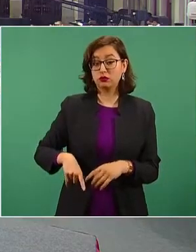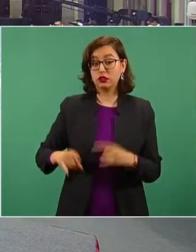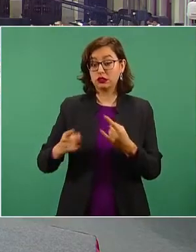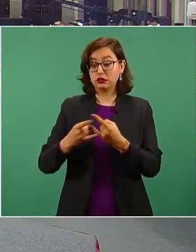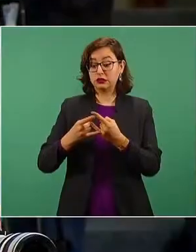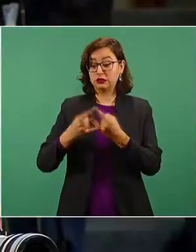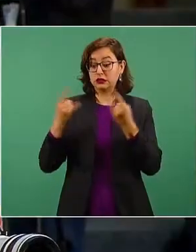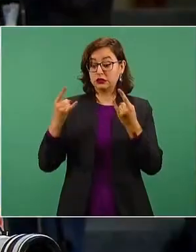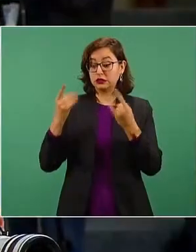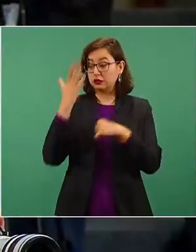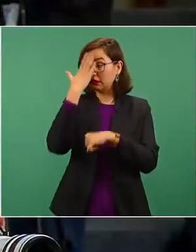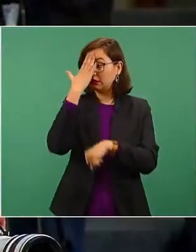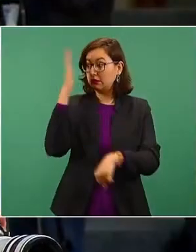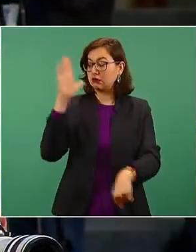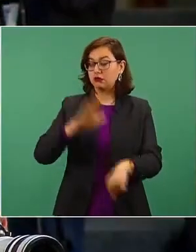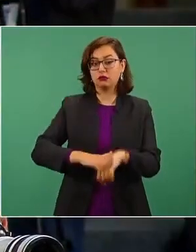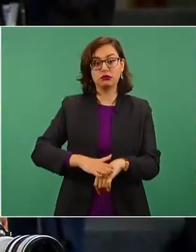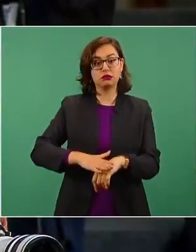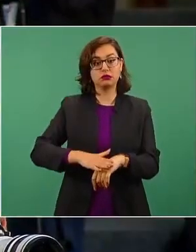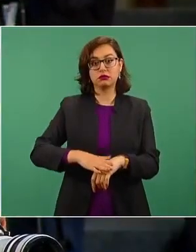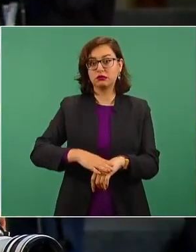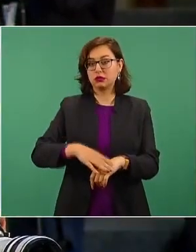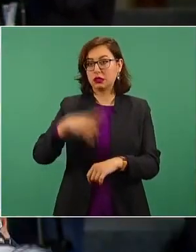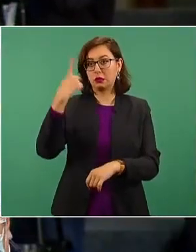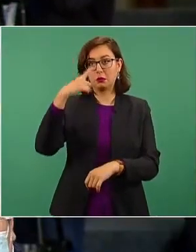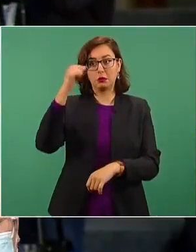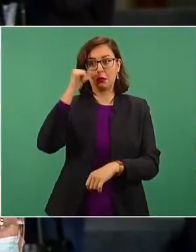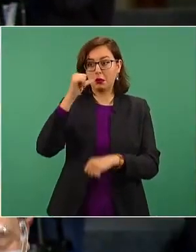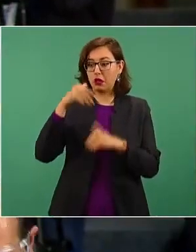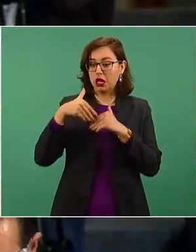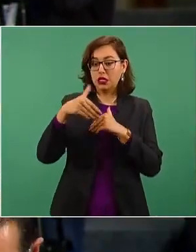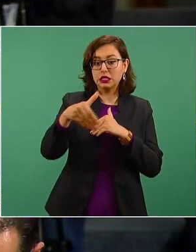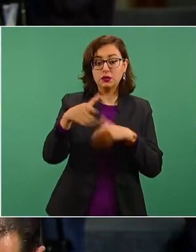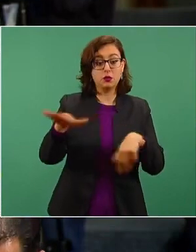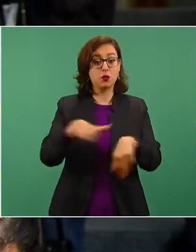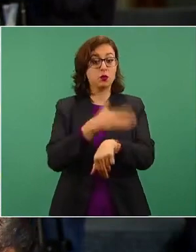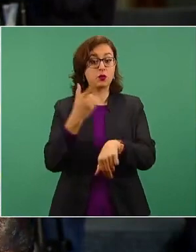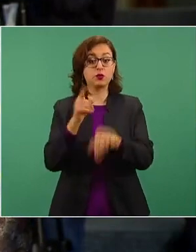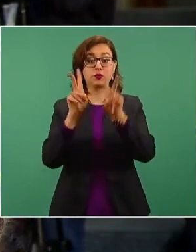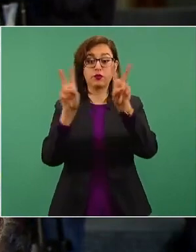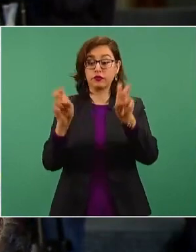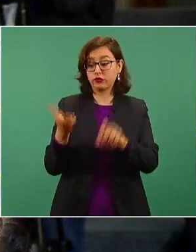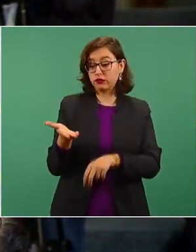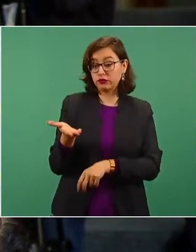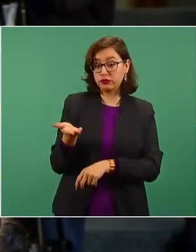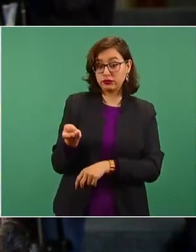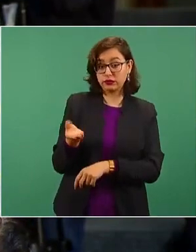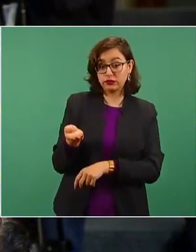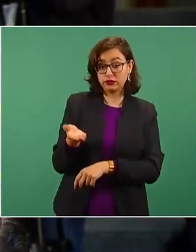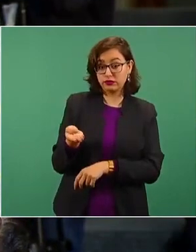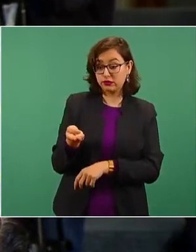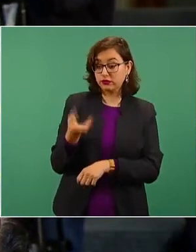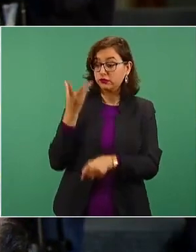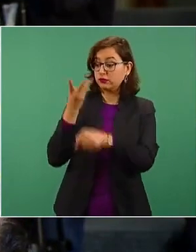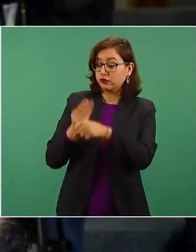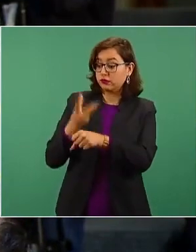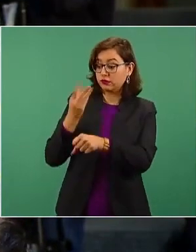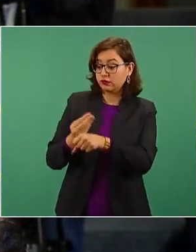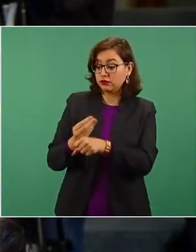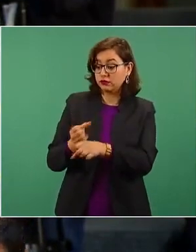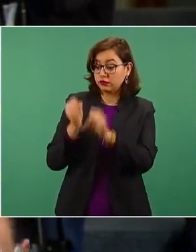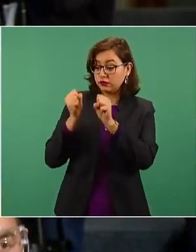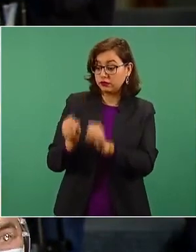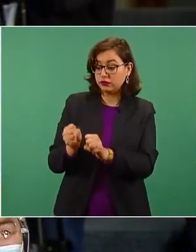de la cannabis. Ya pronto va a entrar al mercado legal. Ya forman muchos productos de